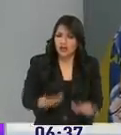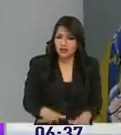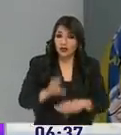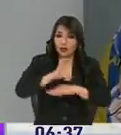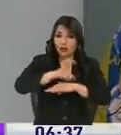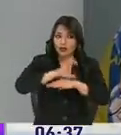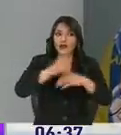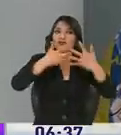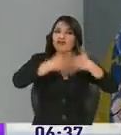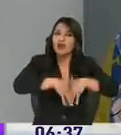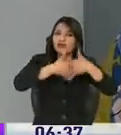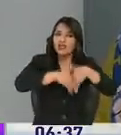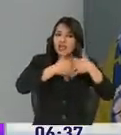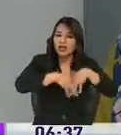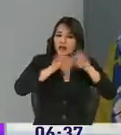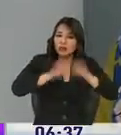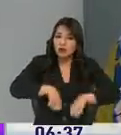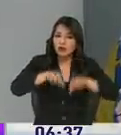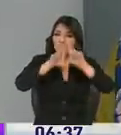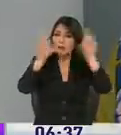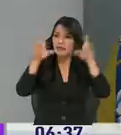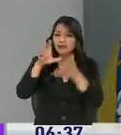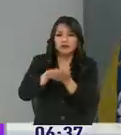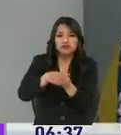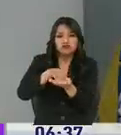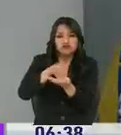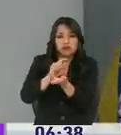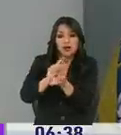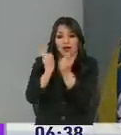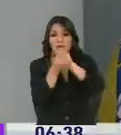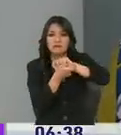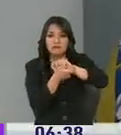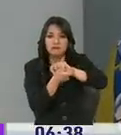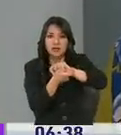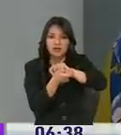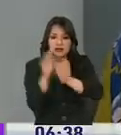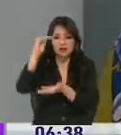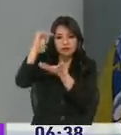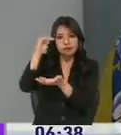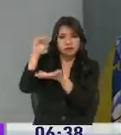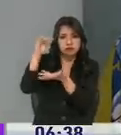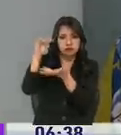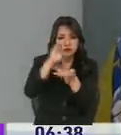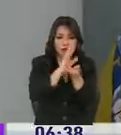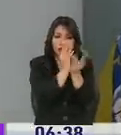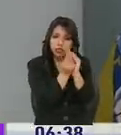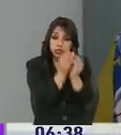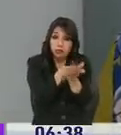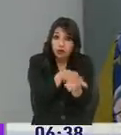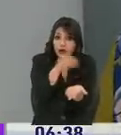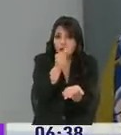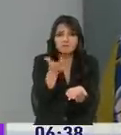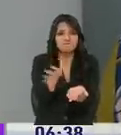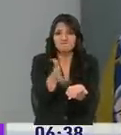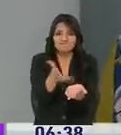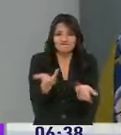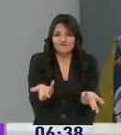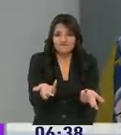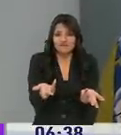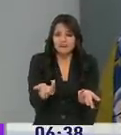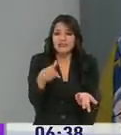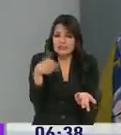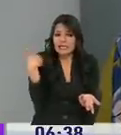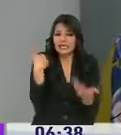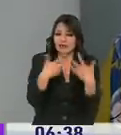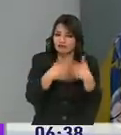Ecuador ninguna empresa que sea eficiente en pulverizar el suero. Existen